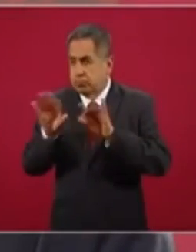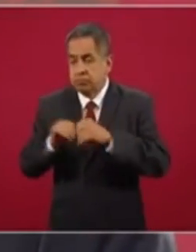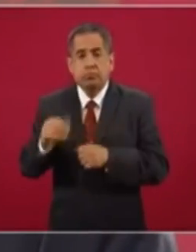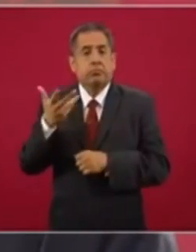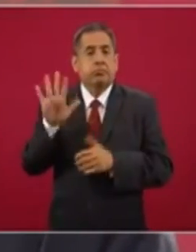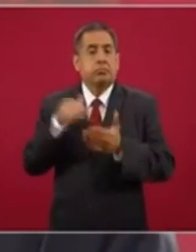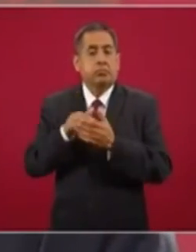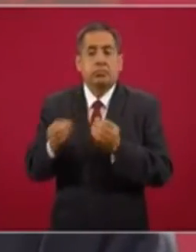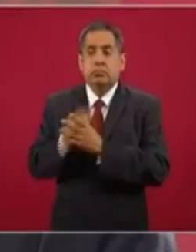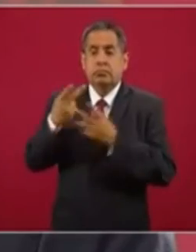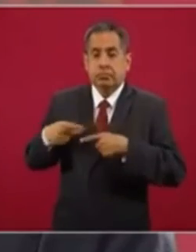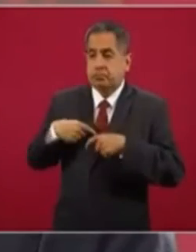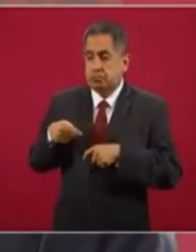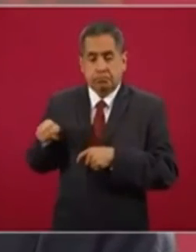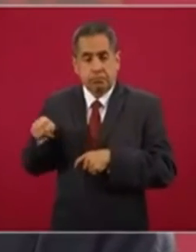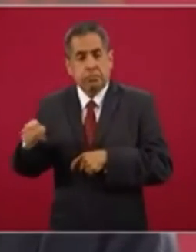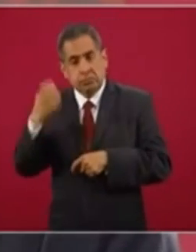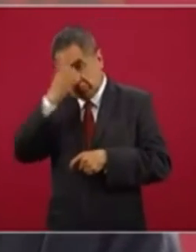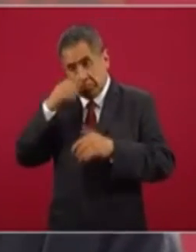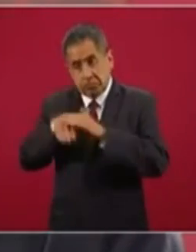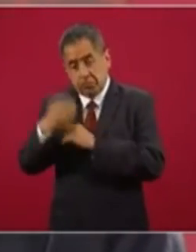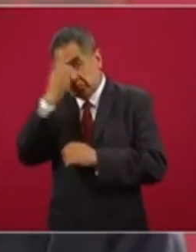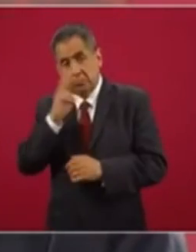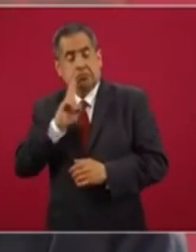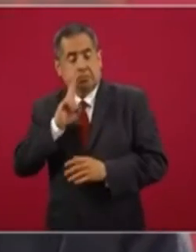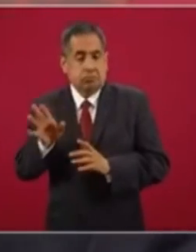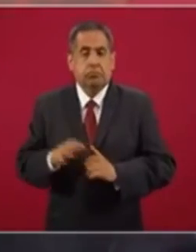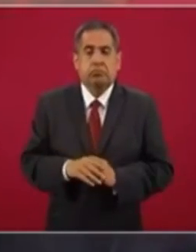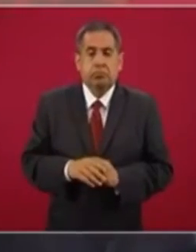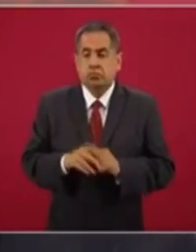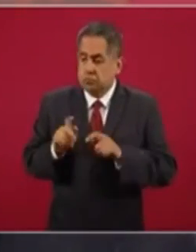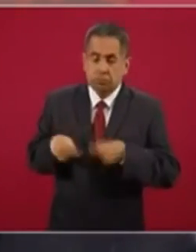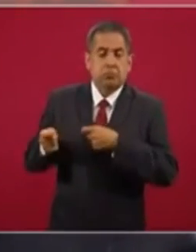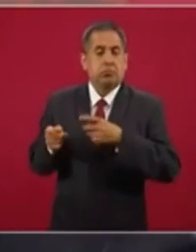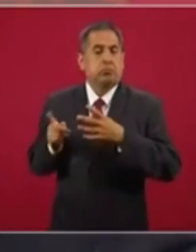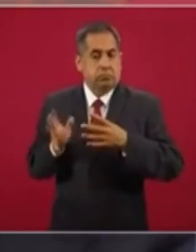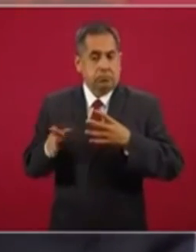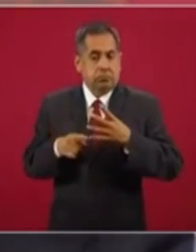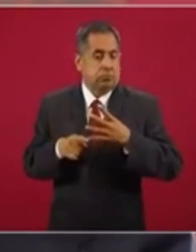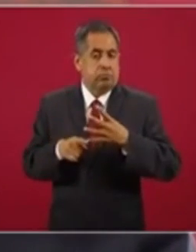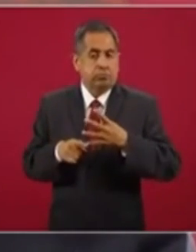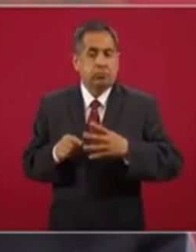nuevos investigadores, y ella presentó también su examen y ya le dan